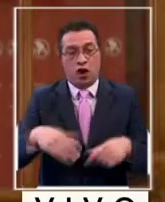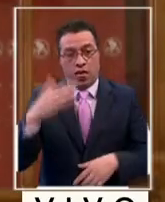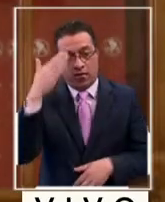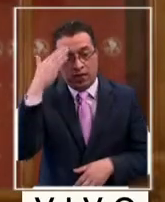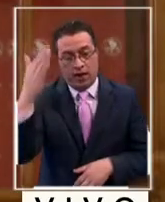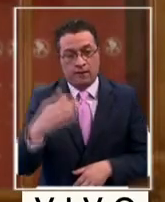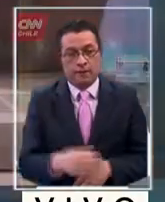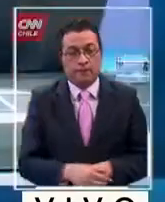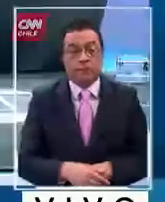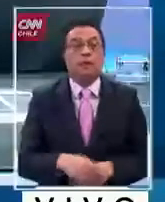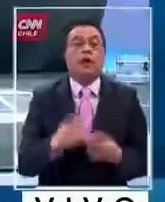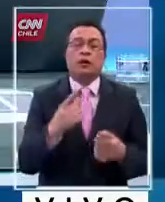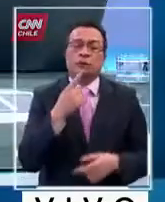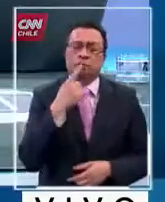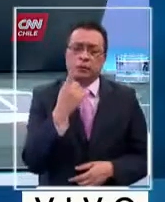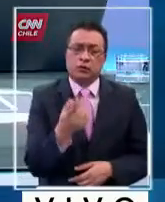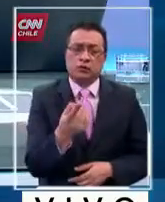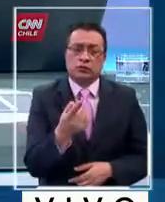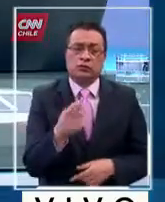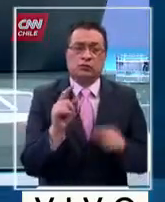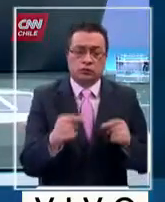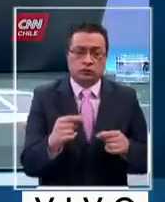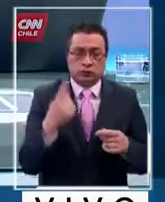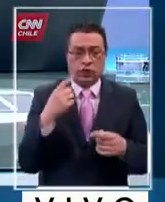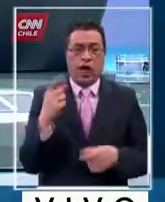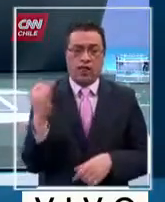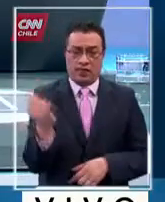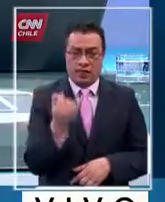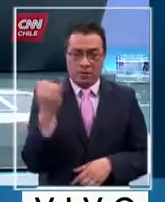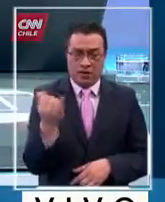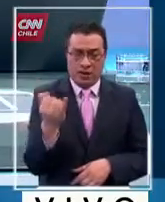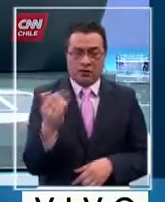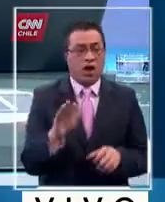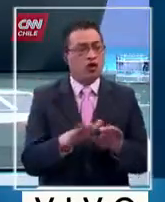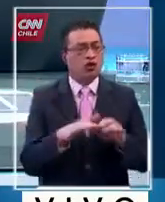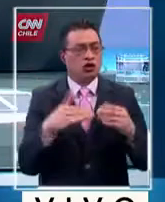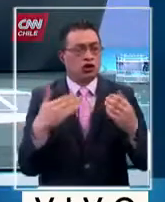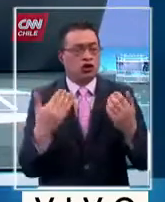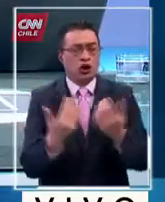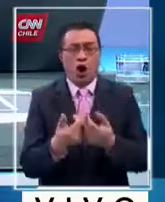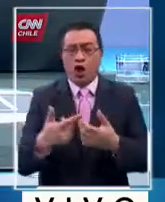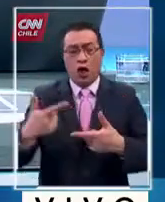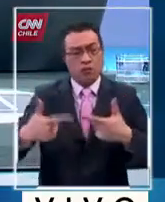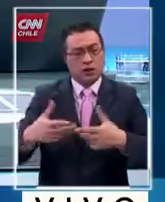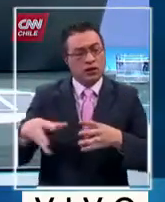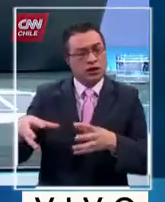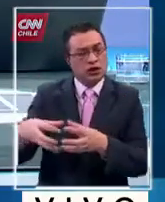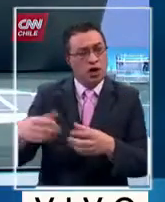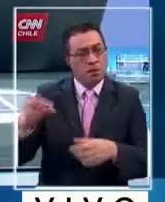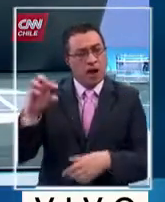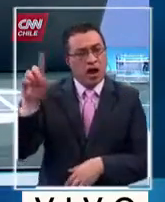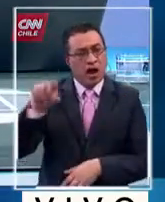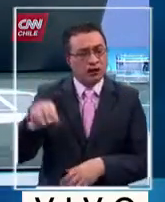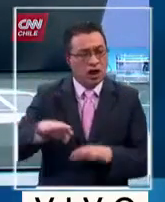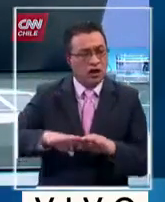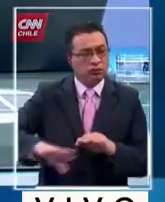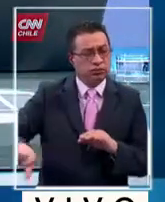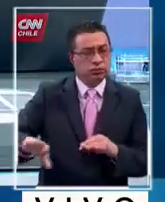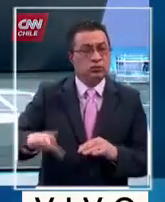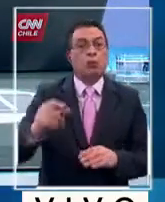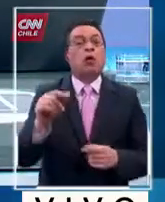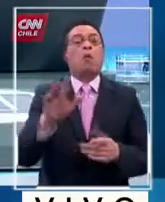Diputado, ¿qué tan creíble es que las decisiones se tomaban con independencia de todo el resto del partido? Y se lo digo porque, por ejemplo,